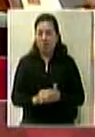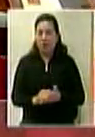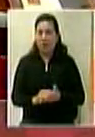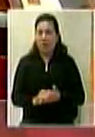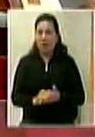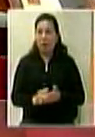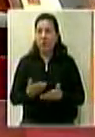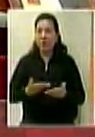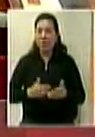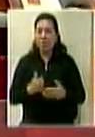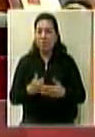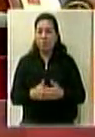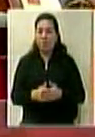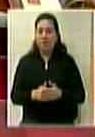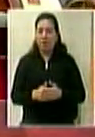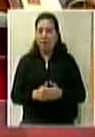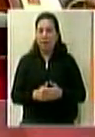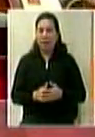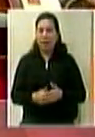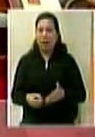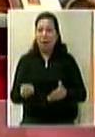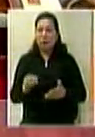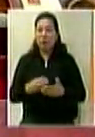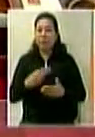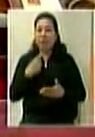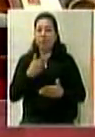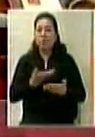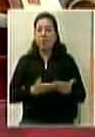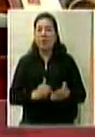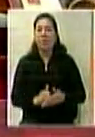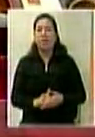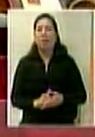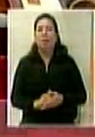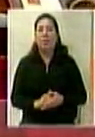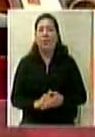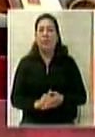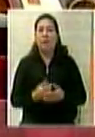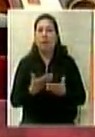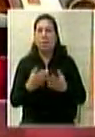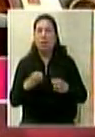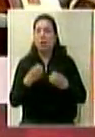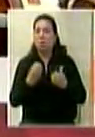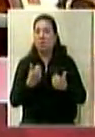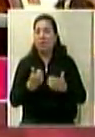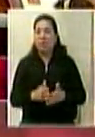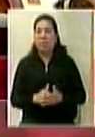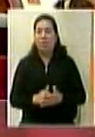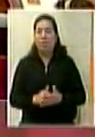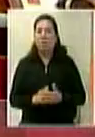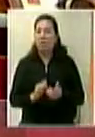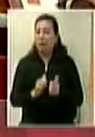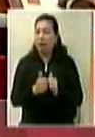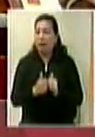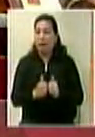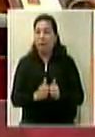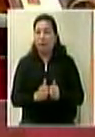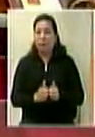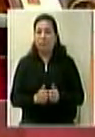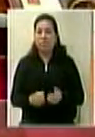el resultado también es tener a nuestra gente haciendo bien las cosas, y de esa manera vamos a cambiar